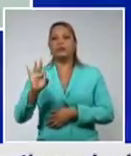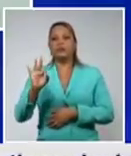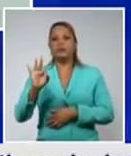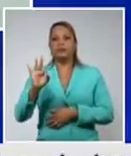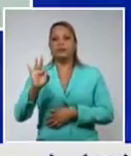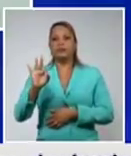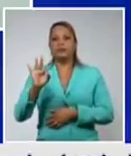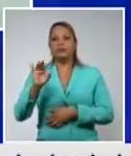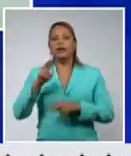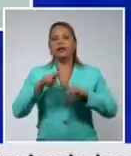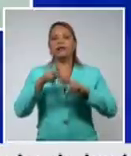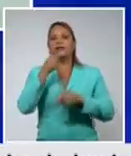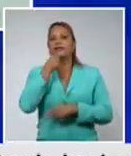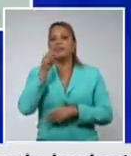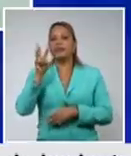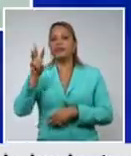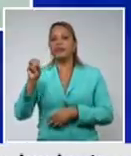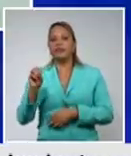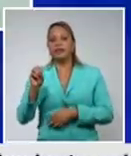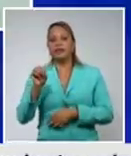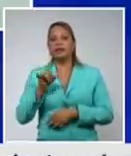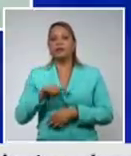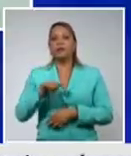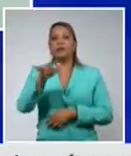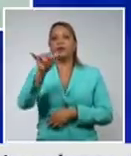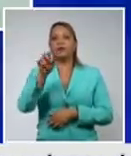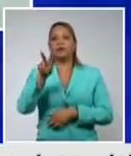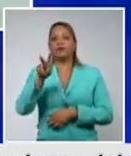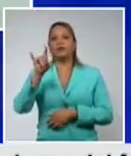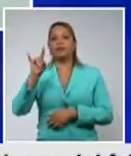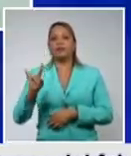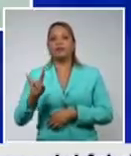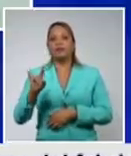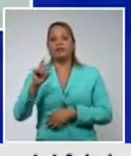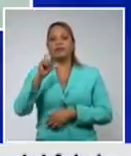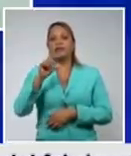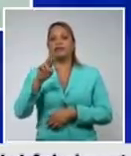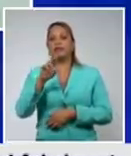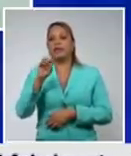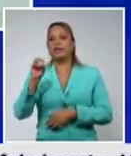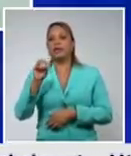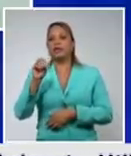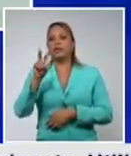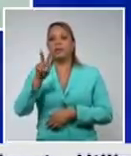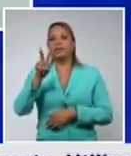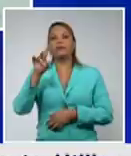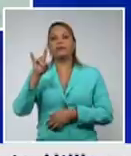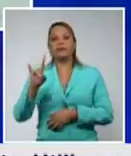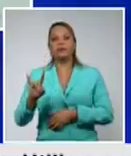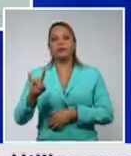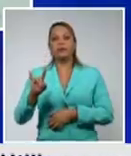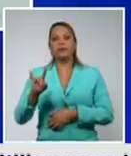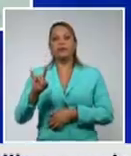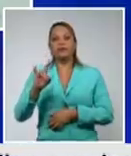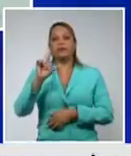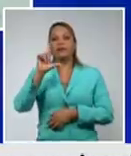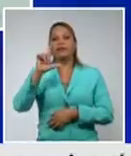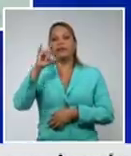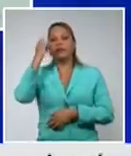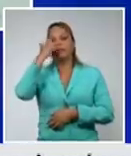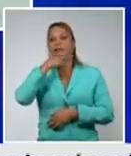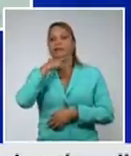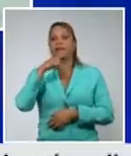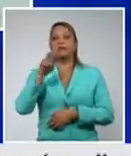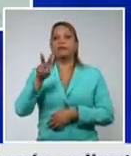Habana Vieja 30, Boyeros 29, igual que el Cerro, La Lisa 28,